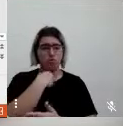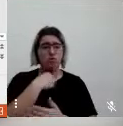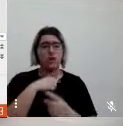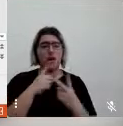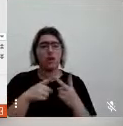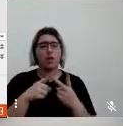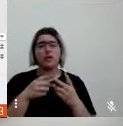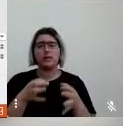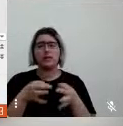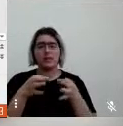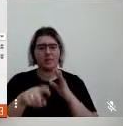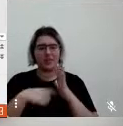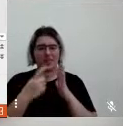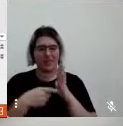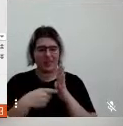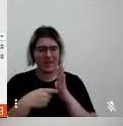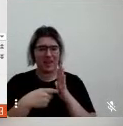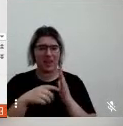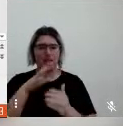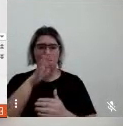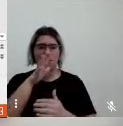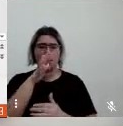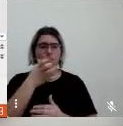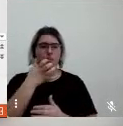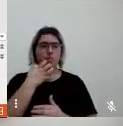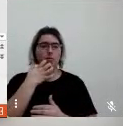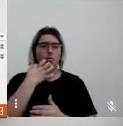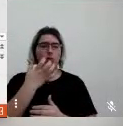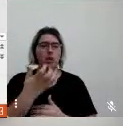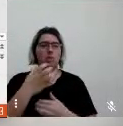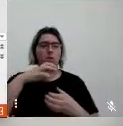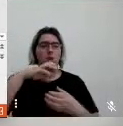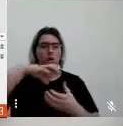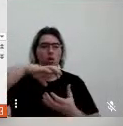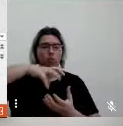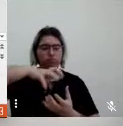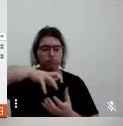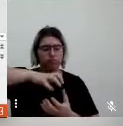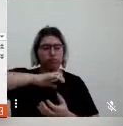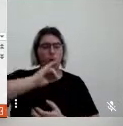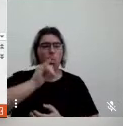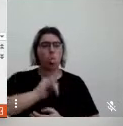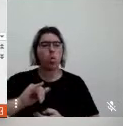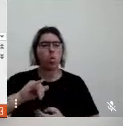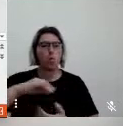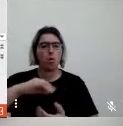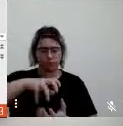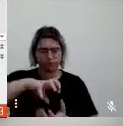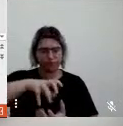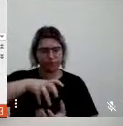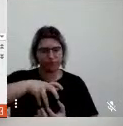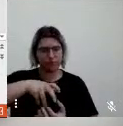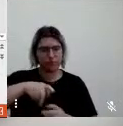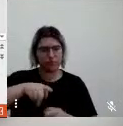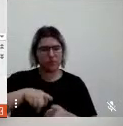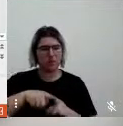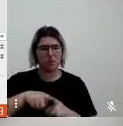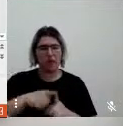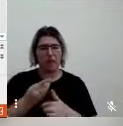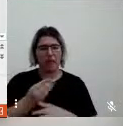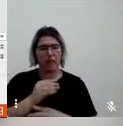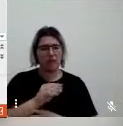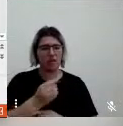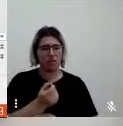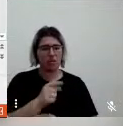entera, porque cuando degradamos el zumo, ese azúcar que es intrínseco de la fruta se vuelve libre y acaba siendo como azúcar añadido.